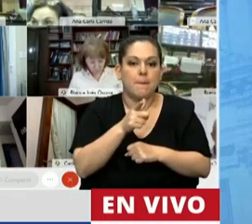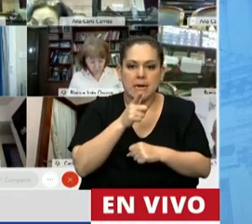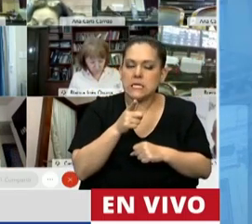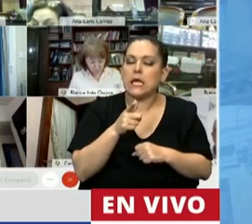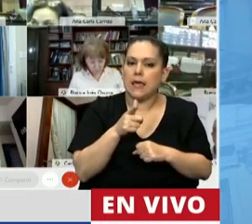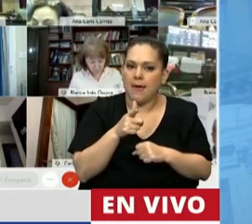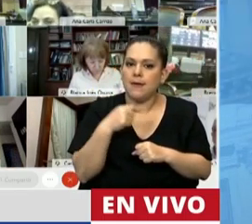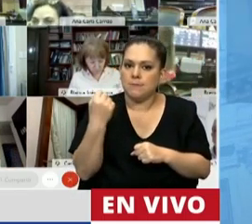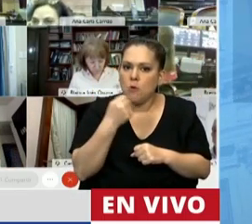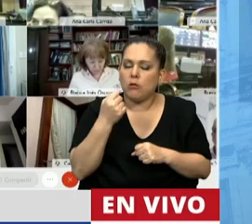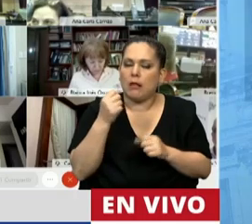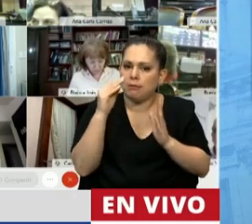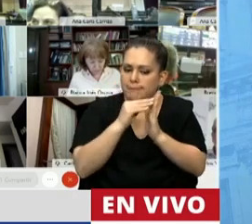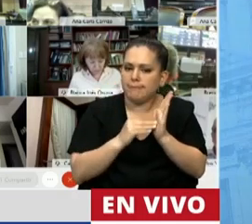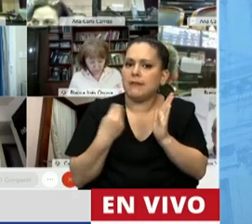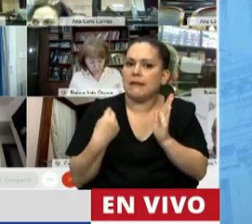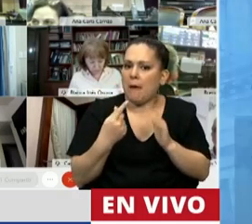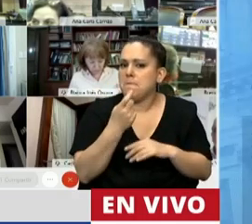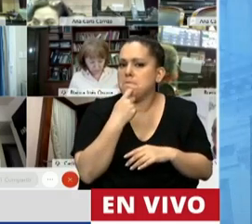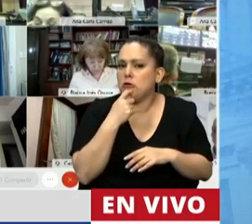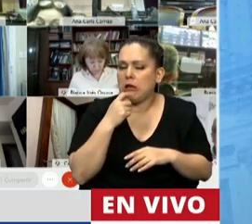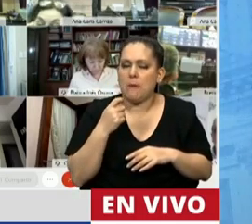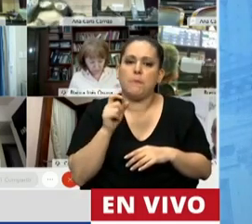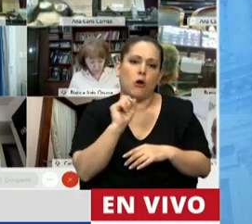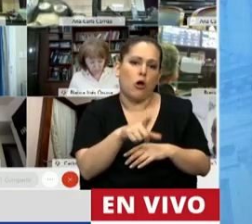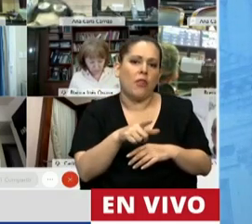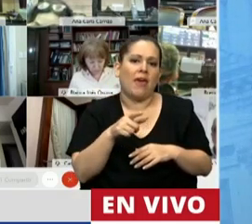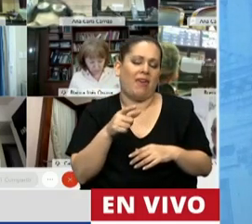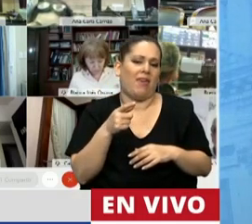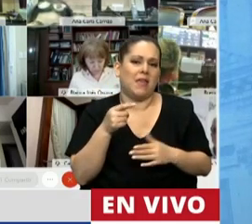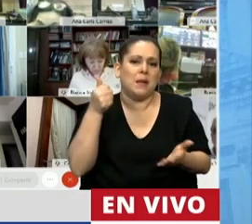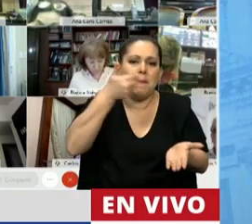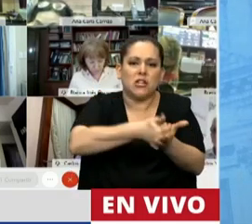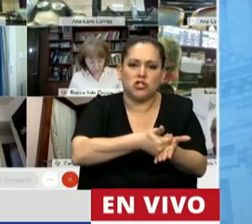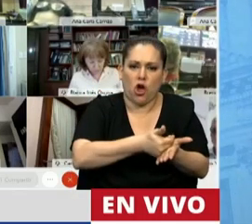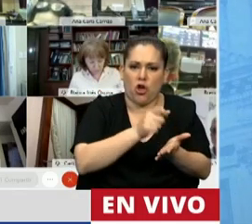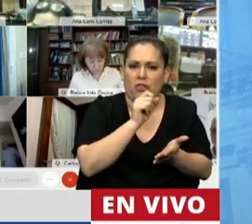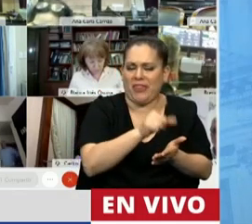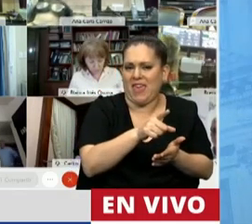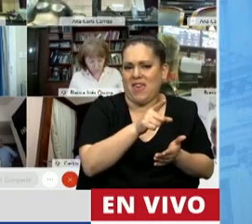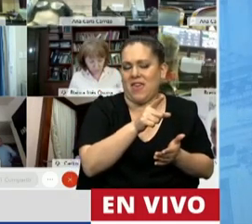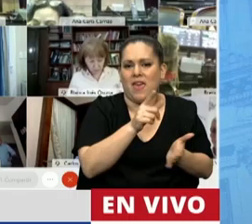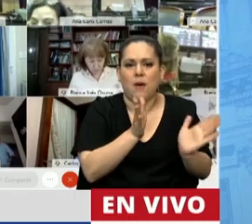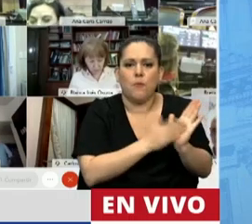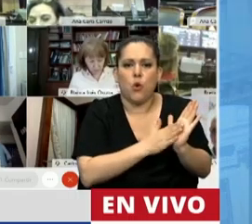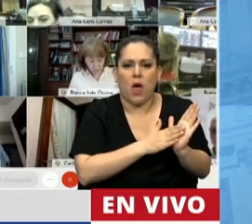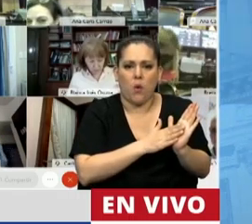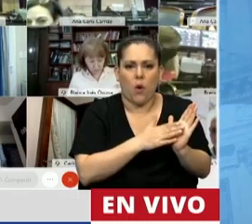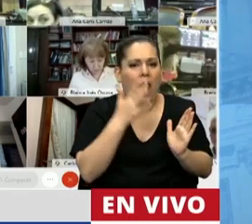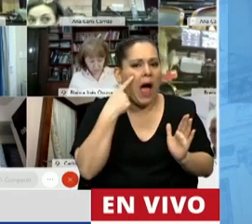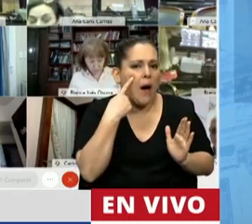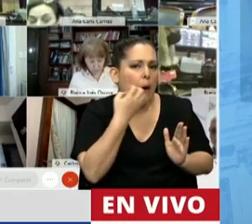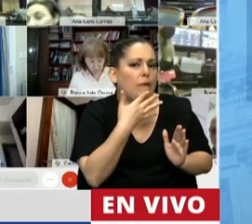incorpora herramientas muy importantes, por ejemplo, la inversión de la carga de la prueba, lo cual facilita demostrar la verdad de los hechos, así